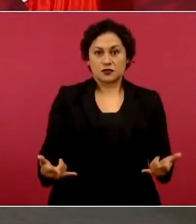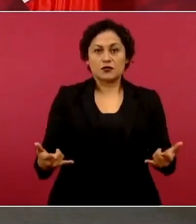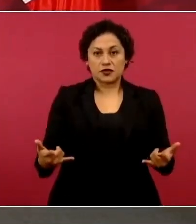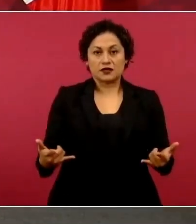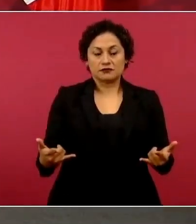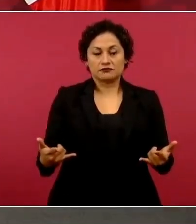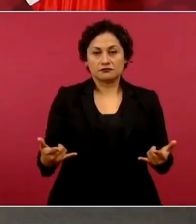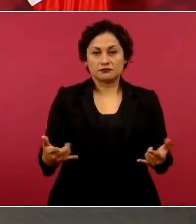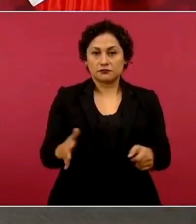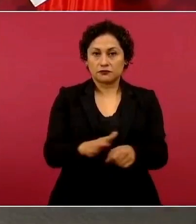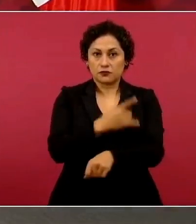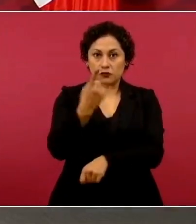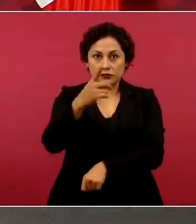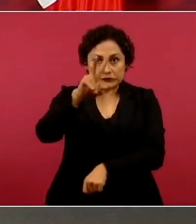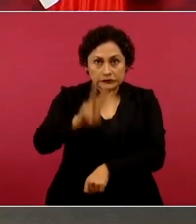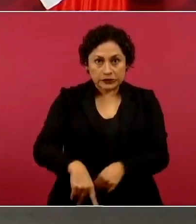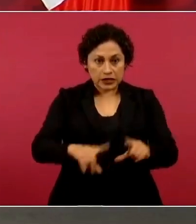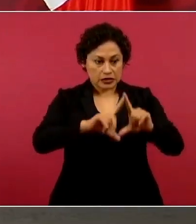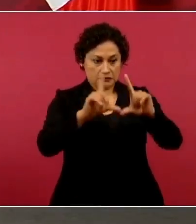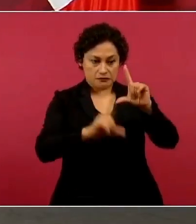que ha sido nuestra historia